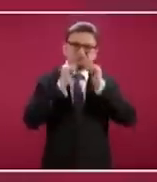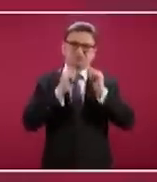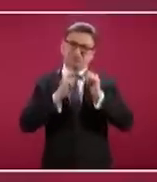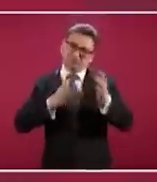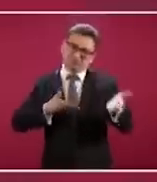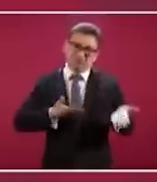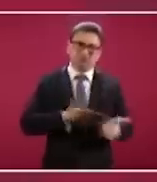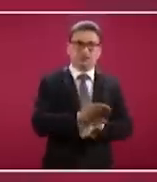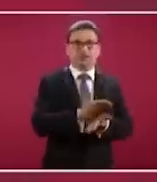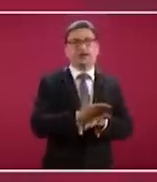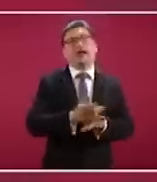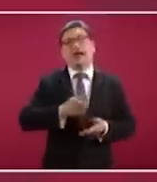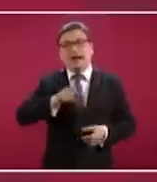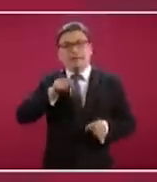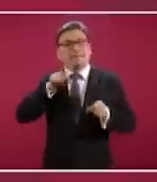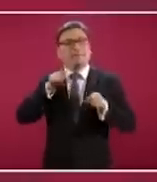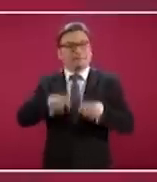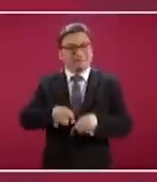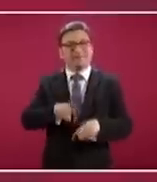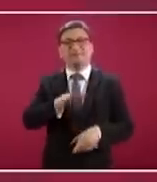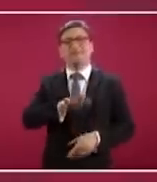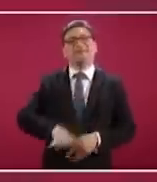ese mismo pueblo